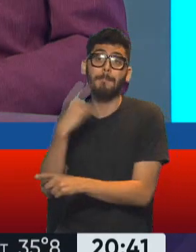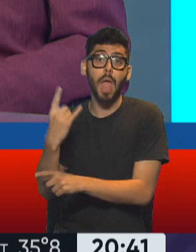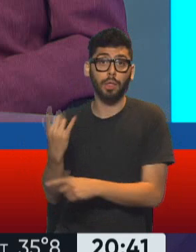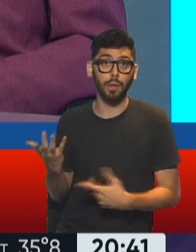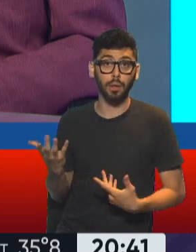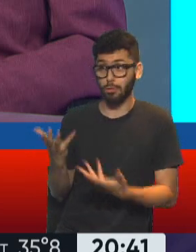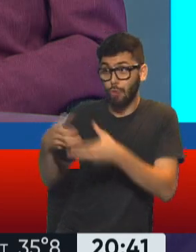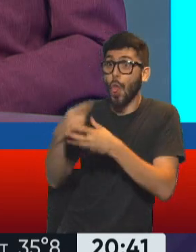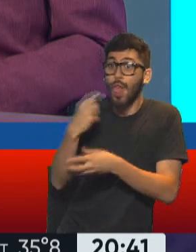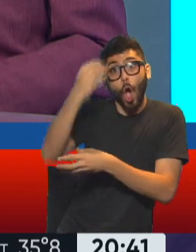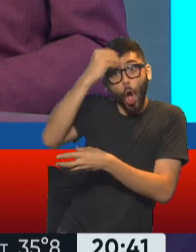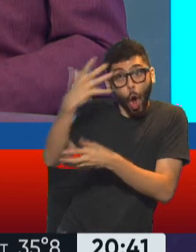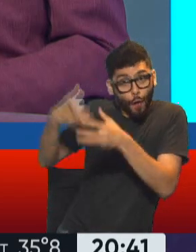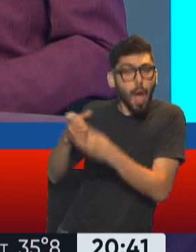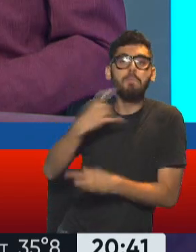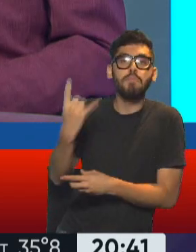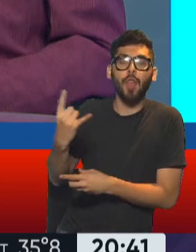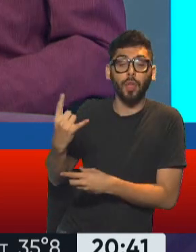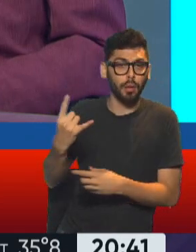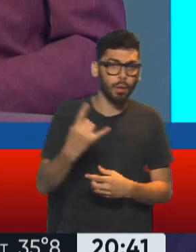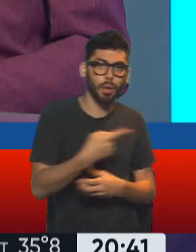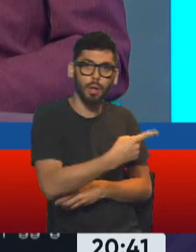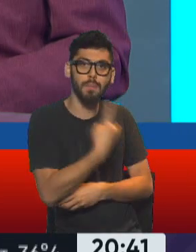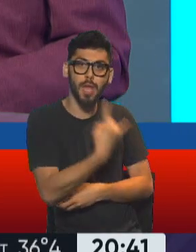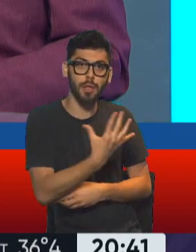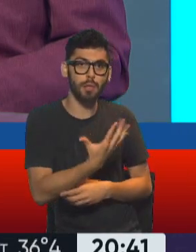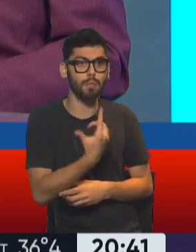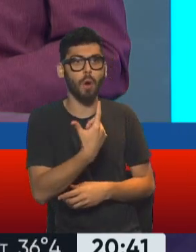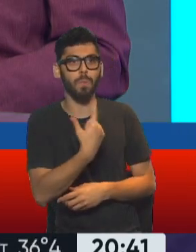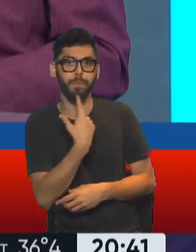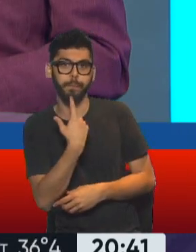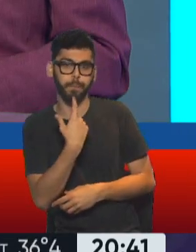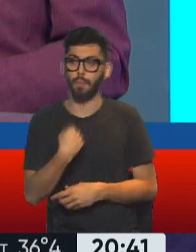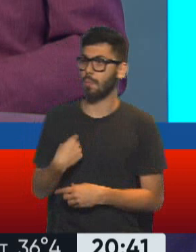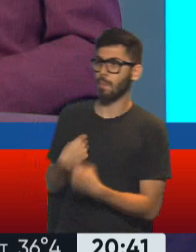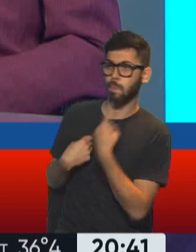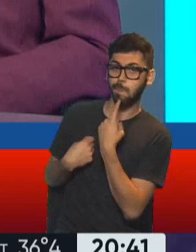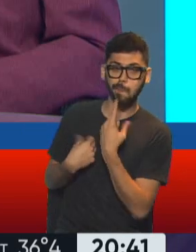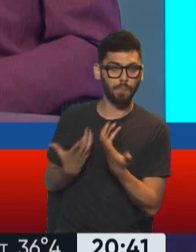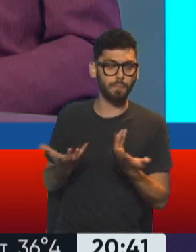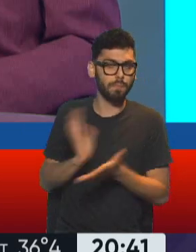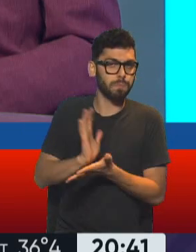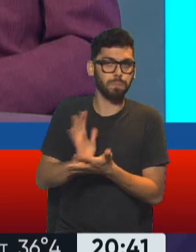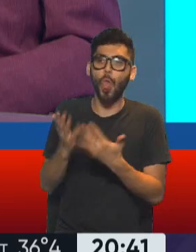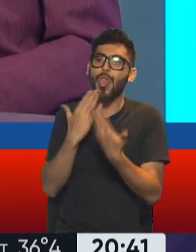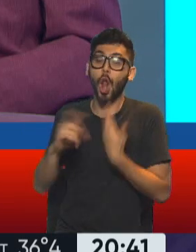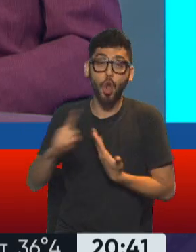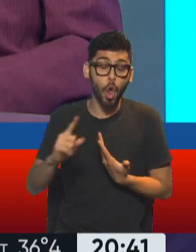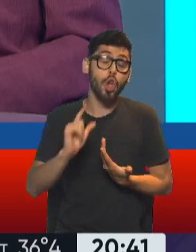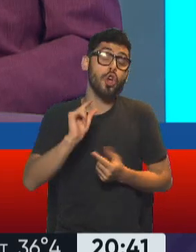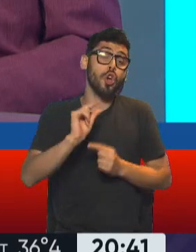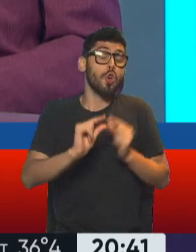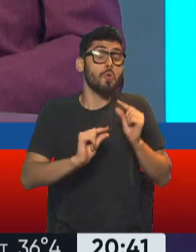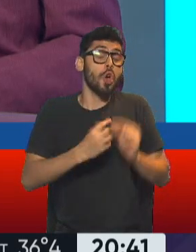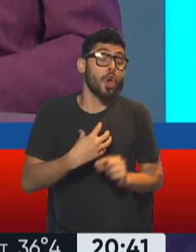refieren al oficialismo y bueno entre dos que se desconfían no va a haber diálogo cuando empiecen a tener un poquito de confianza